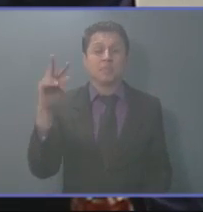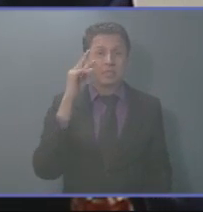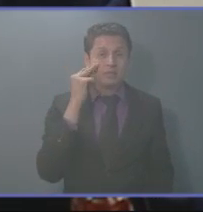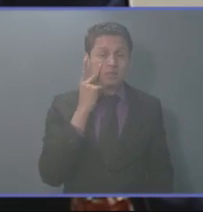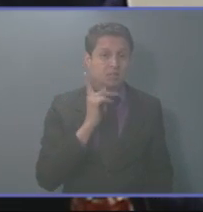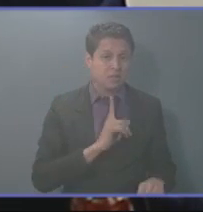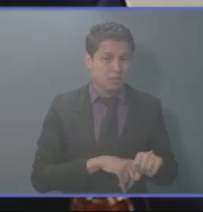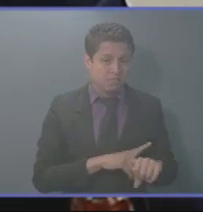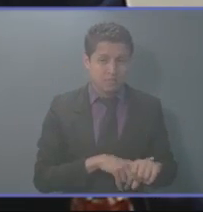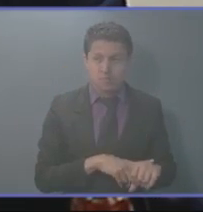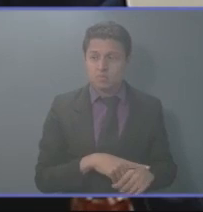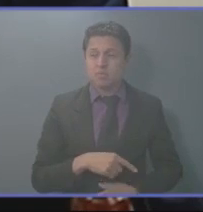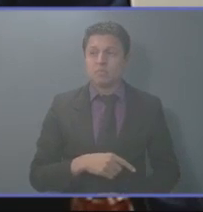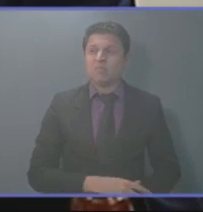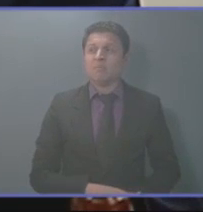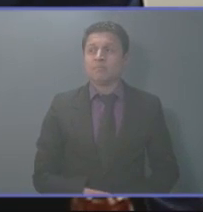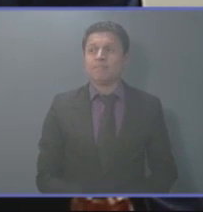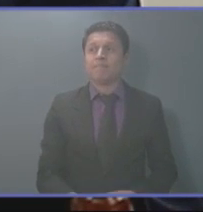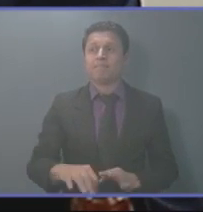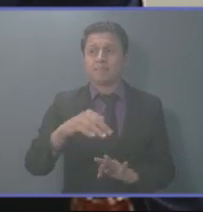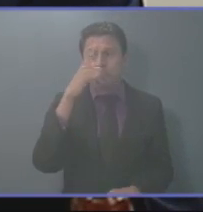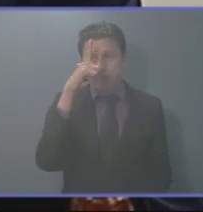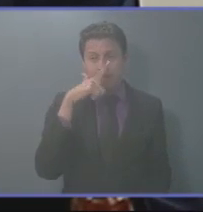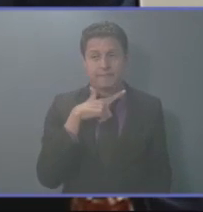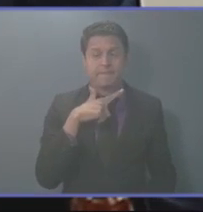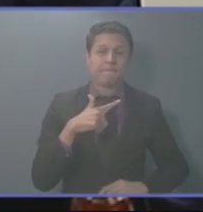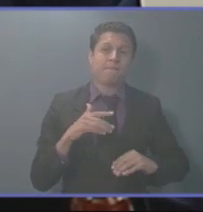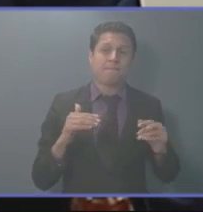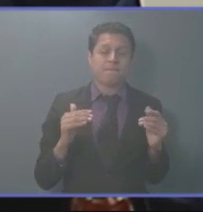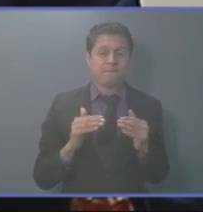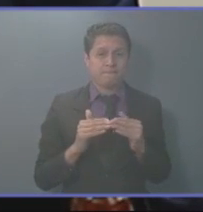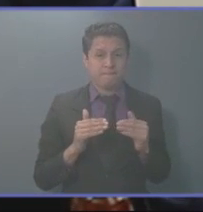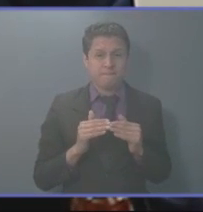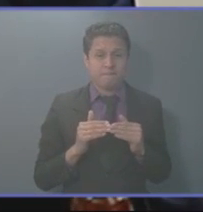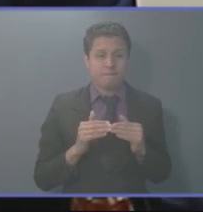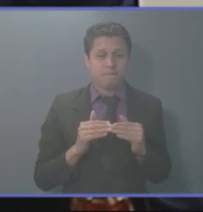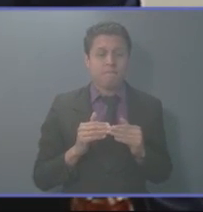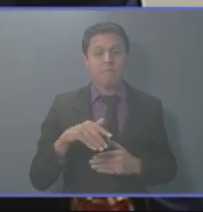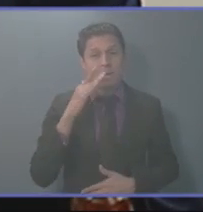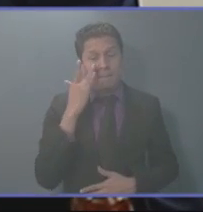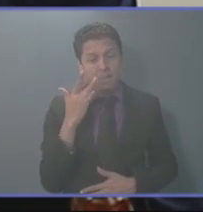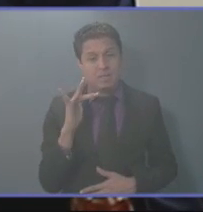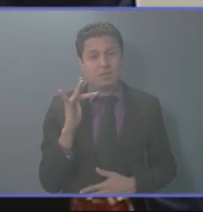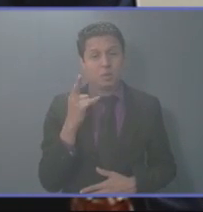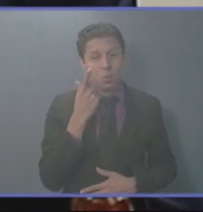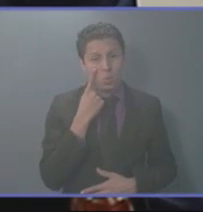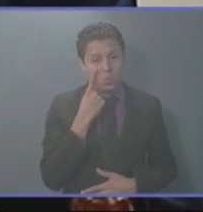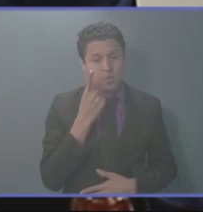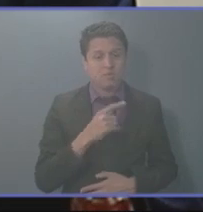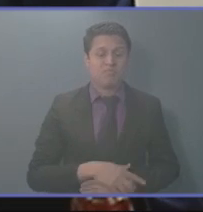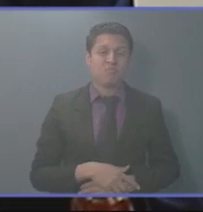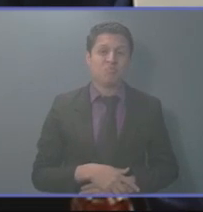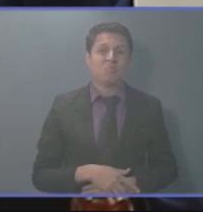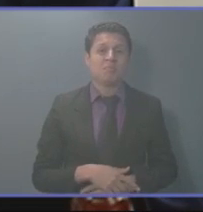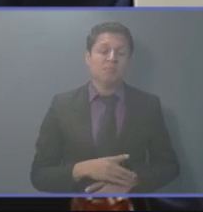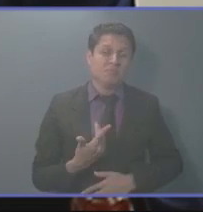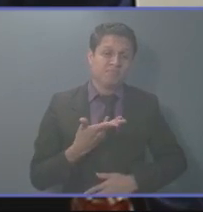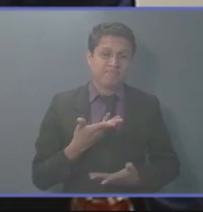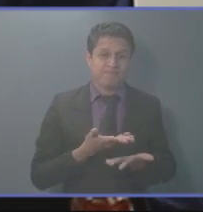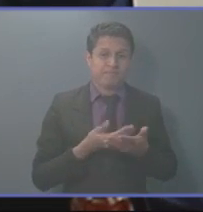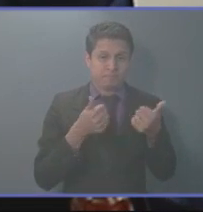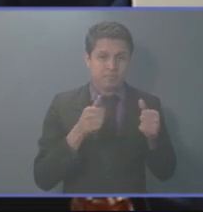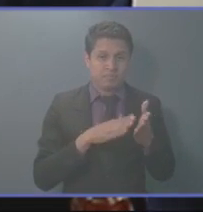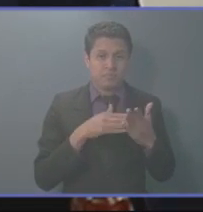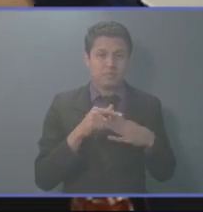tiempo, pero es triste también el riesgo que se corre, que de aprobar esta